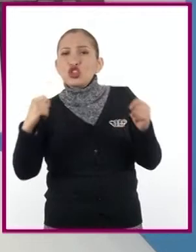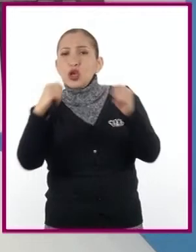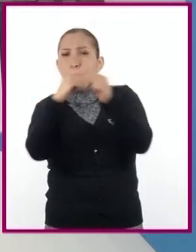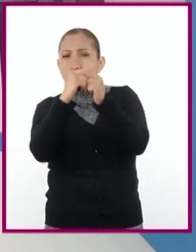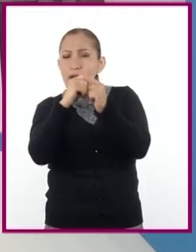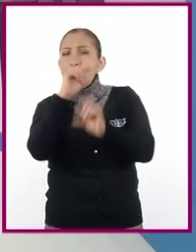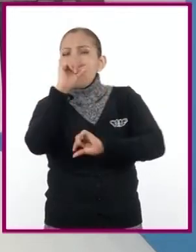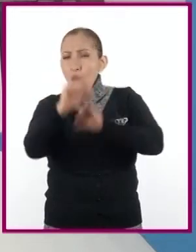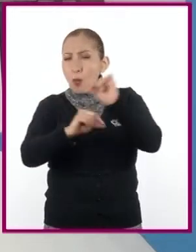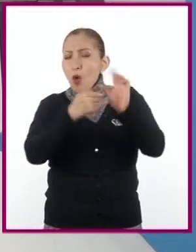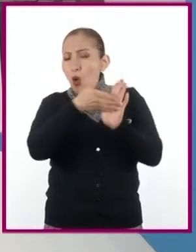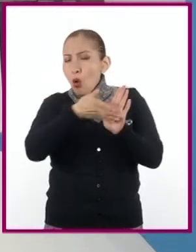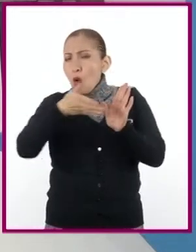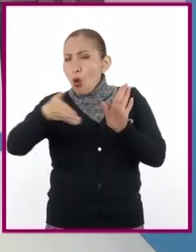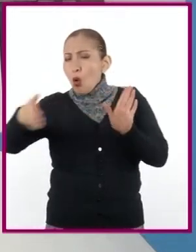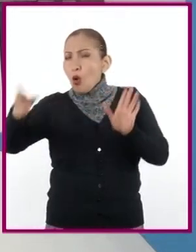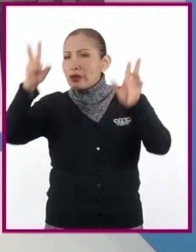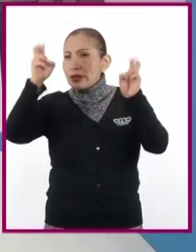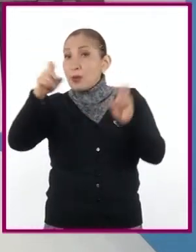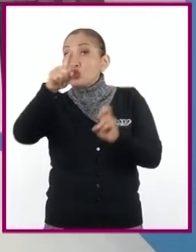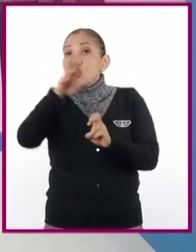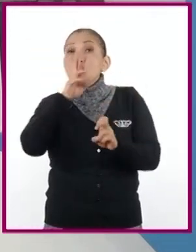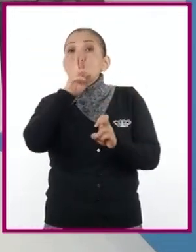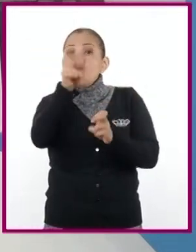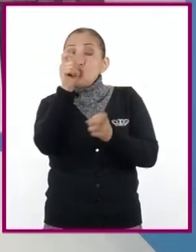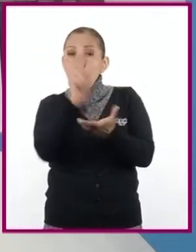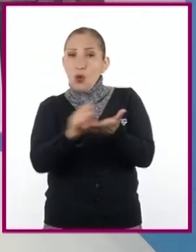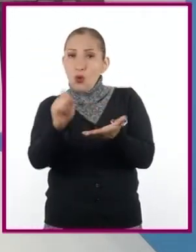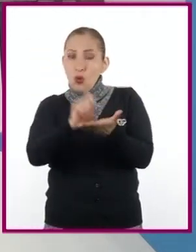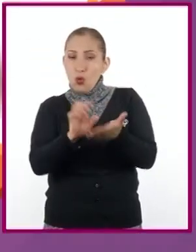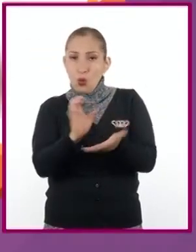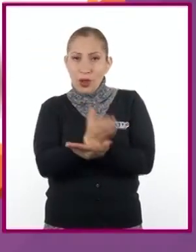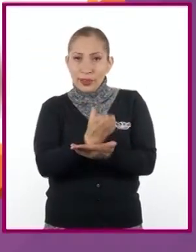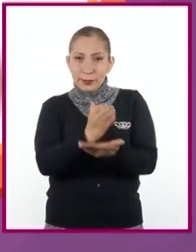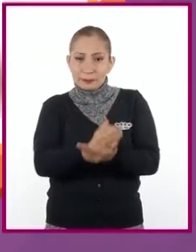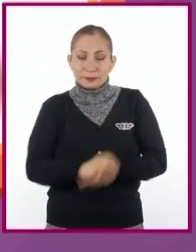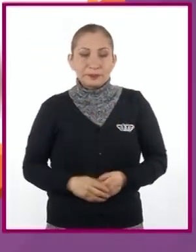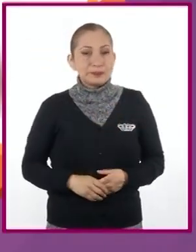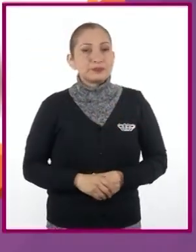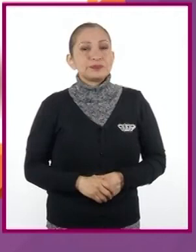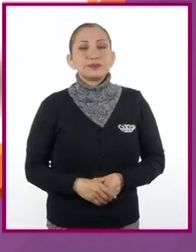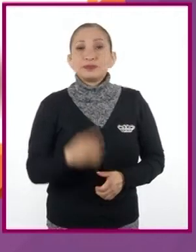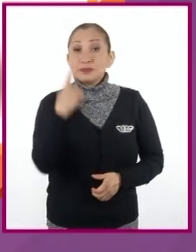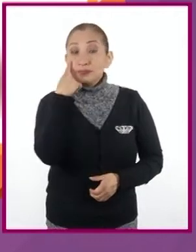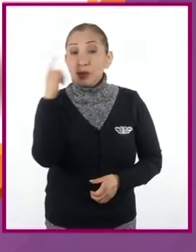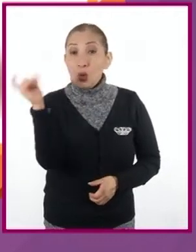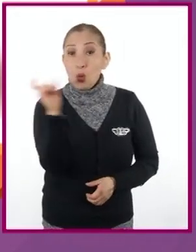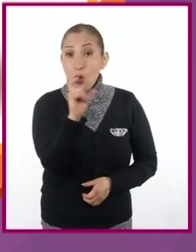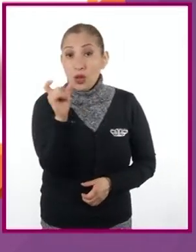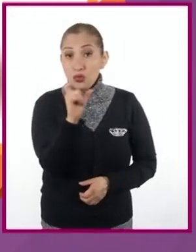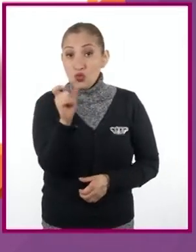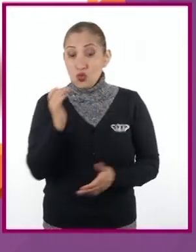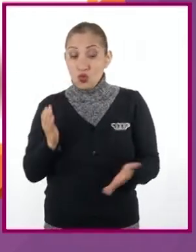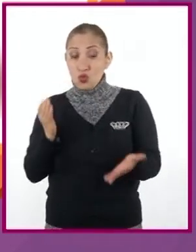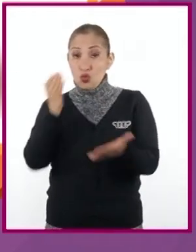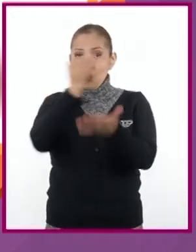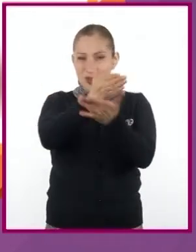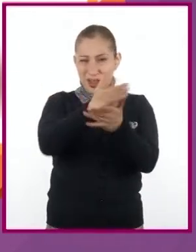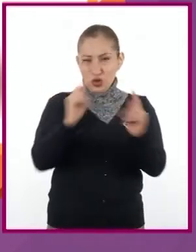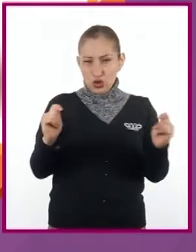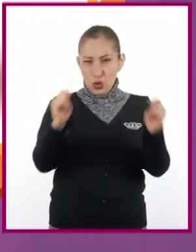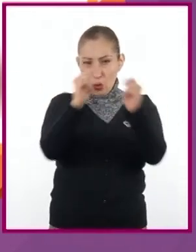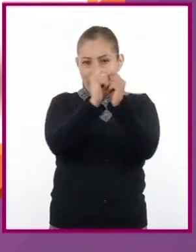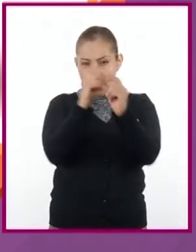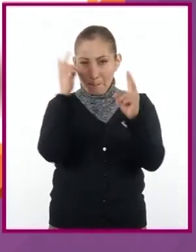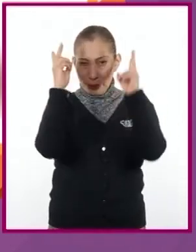vaya desarrollando el tema, contéstelas en su cuaderno. Cuando uno llega a Teotihuacán,